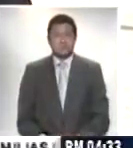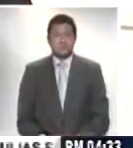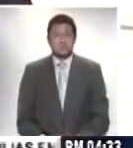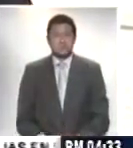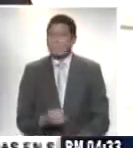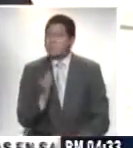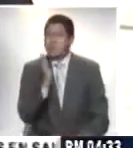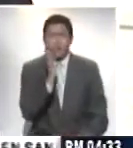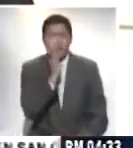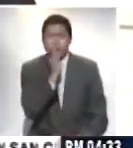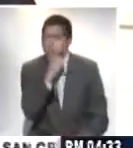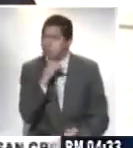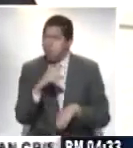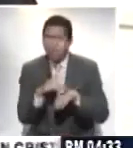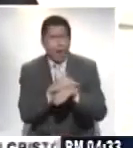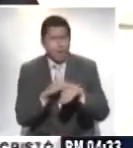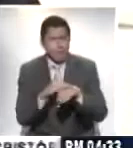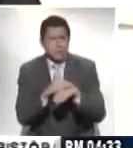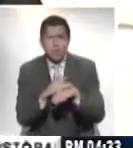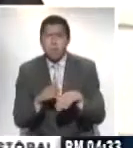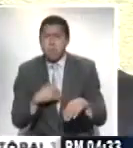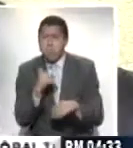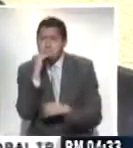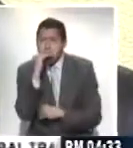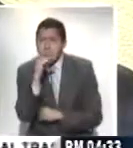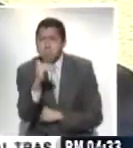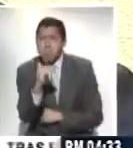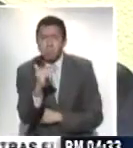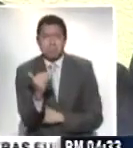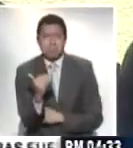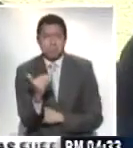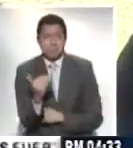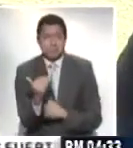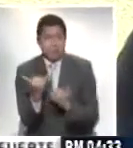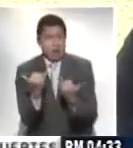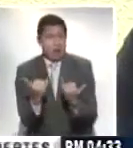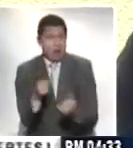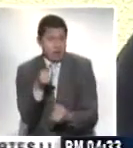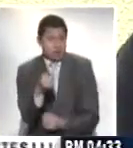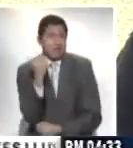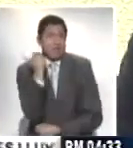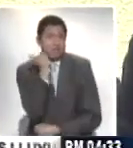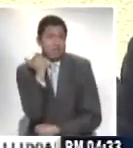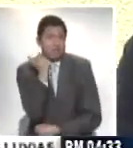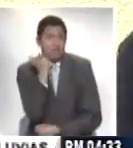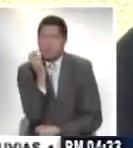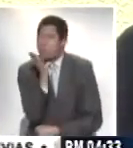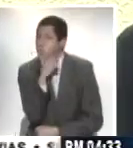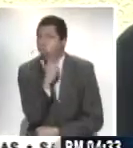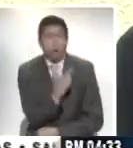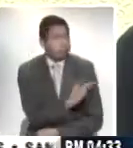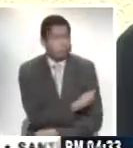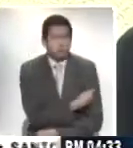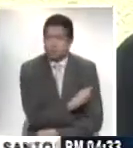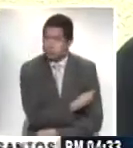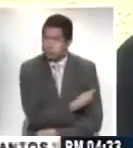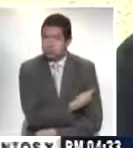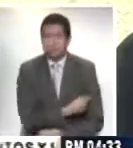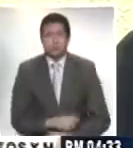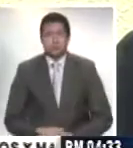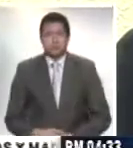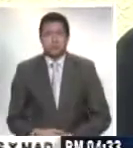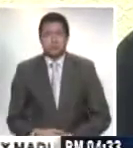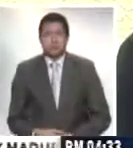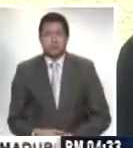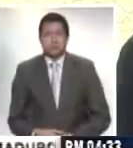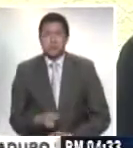No hay ministerio que pueda silenciar eso. Para esta enfermedad no hay vacuna.